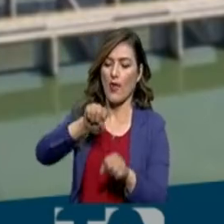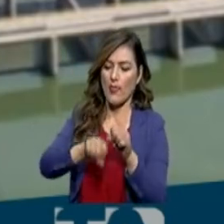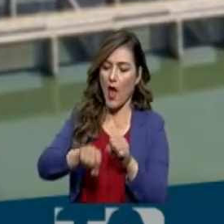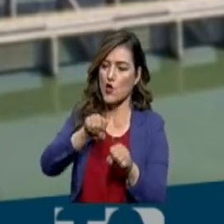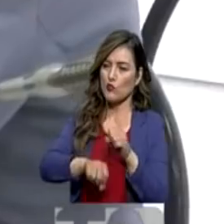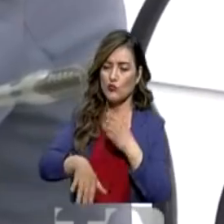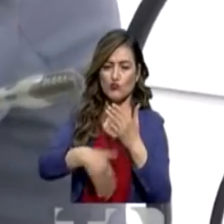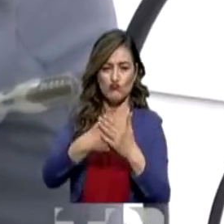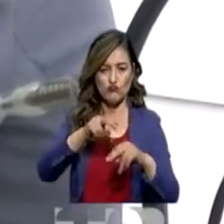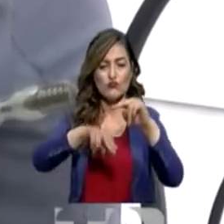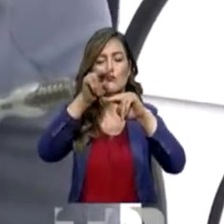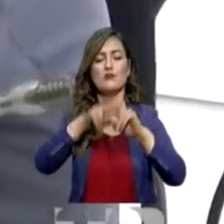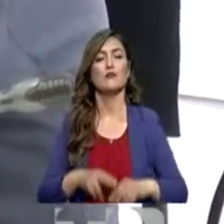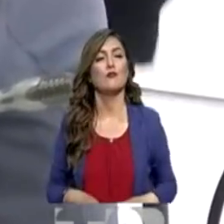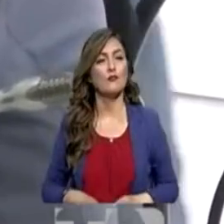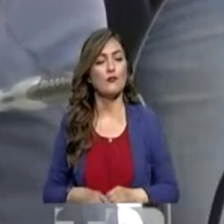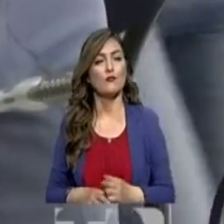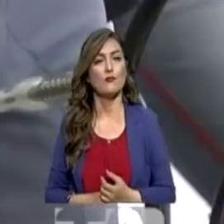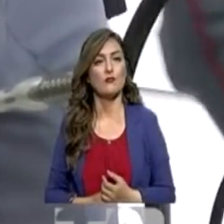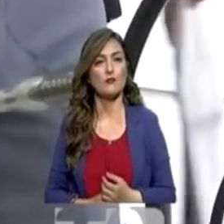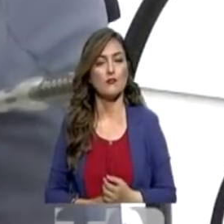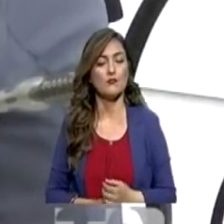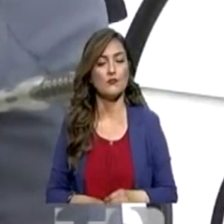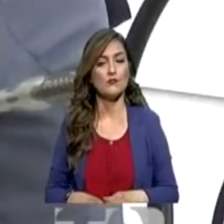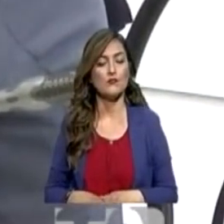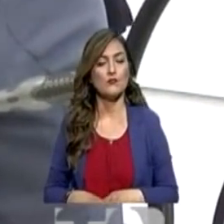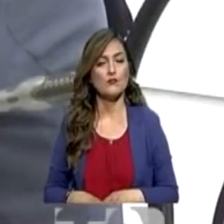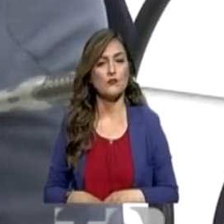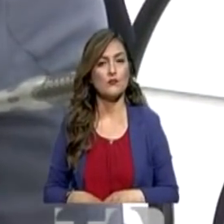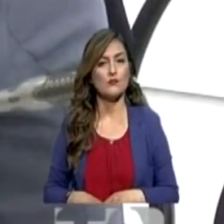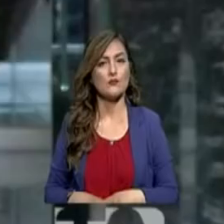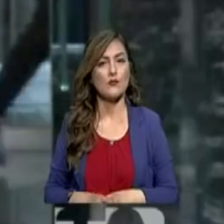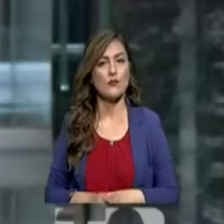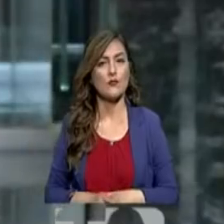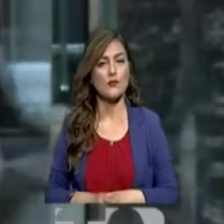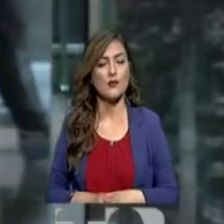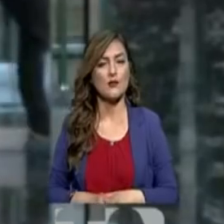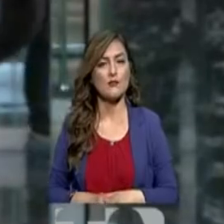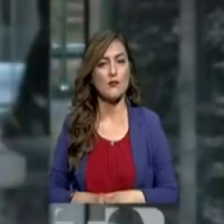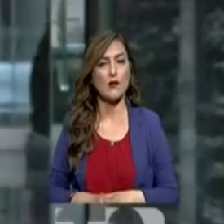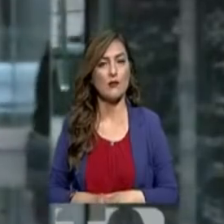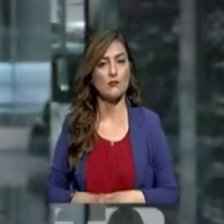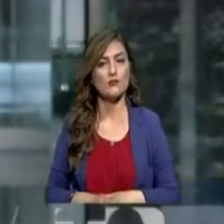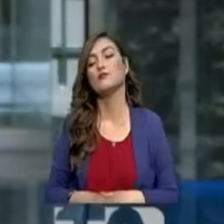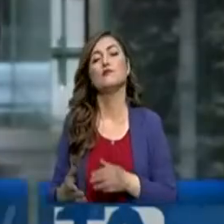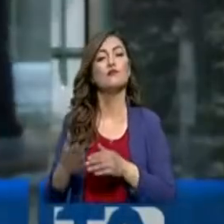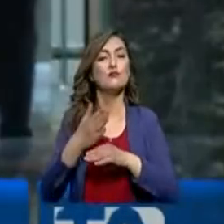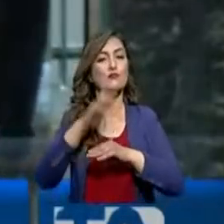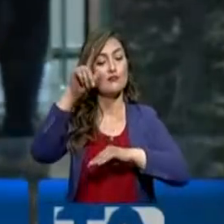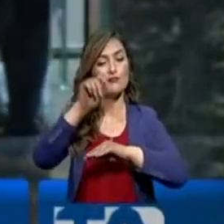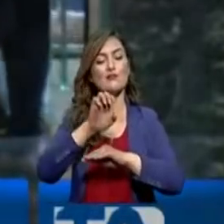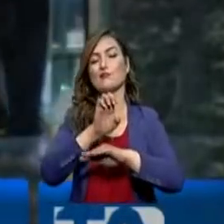y perjuicios. En Quito, Daniela Valencia, 24 horas. Además, el Estado ecuatoriano